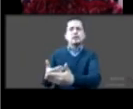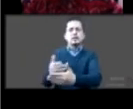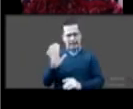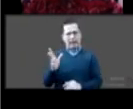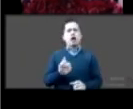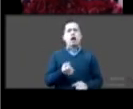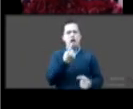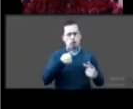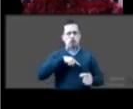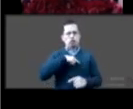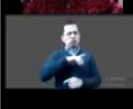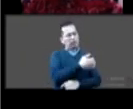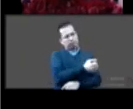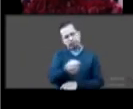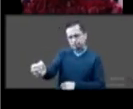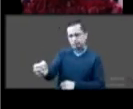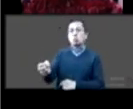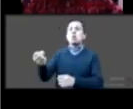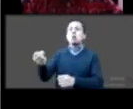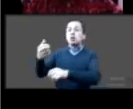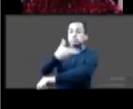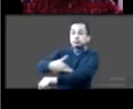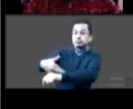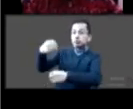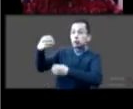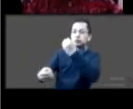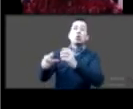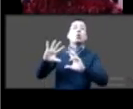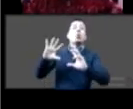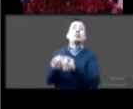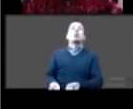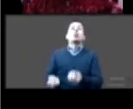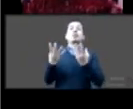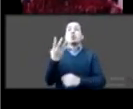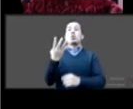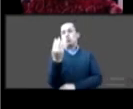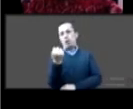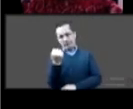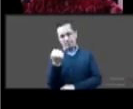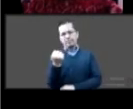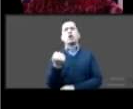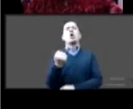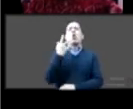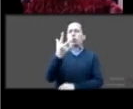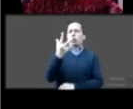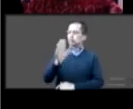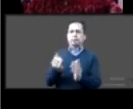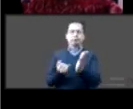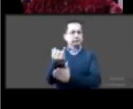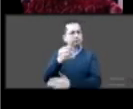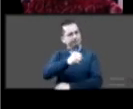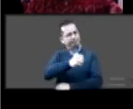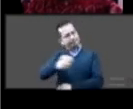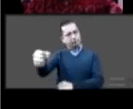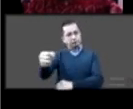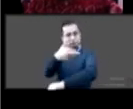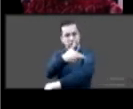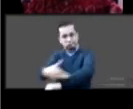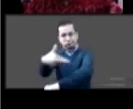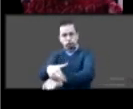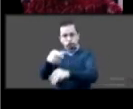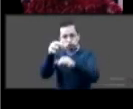hemos judicializado solo 9, vinculados 8, ¿no? Se han dictado 4, en 4